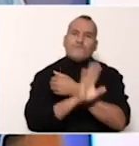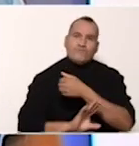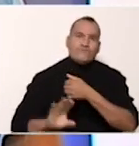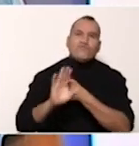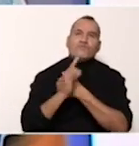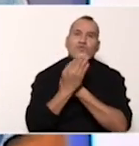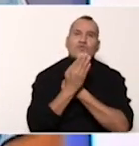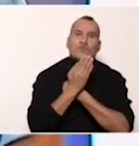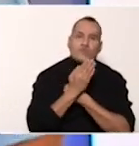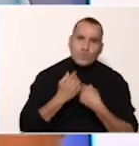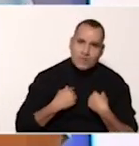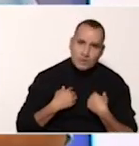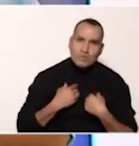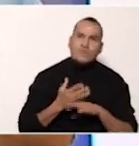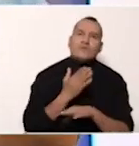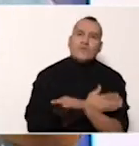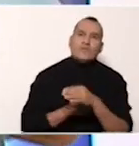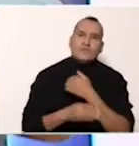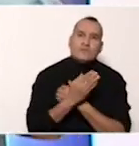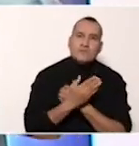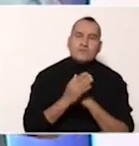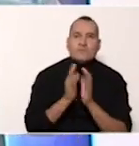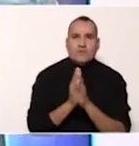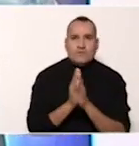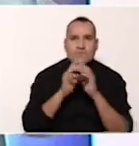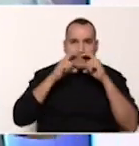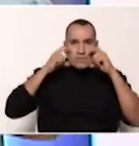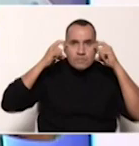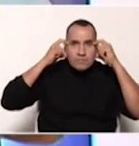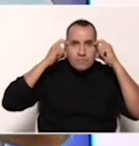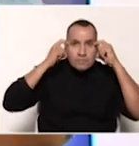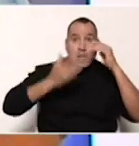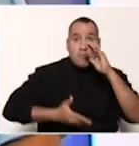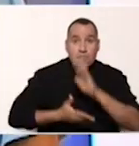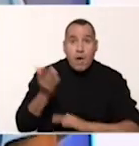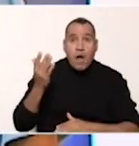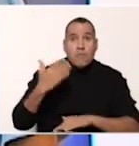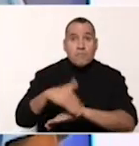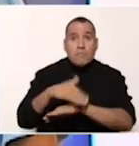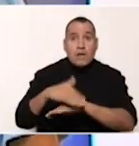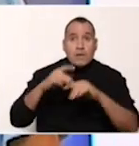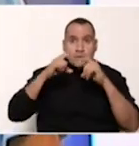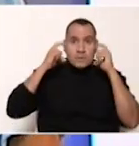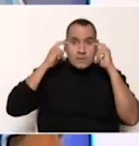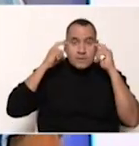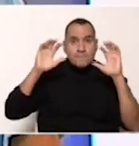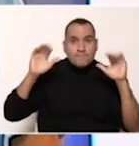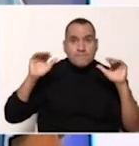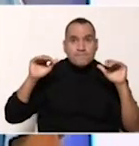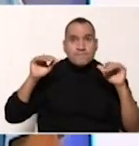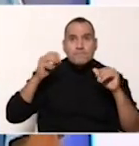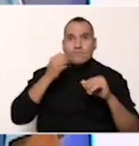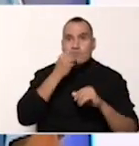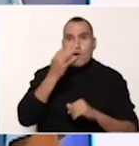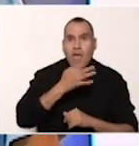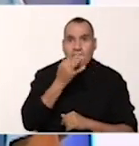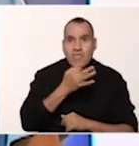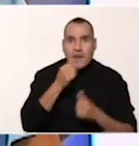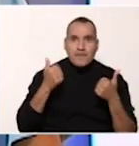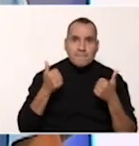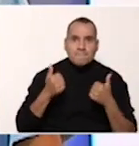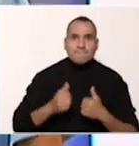la prevención. Usemos el tapabocas si vamos a salir de casa. Que tengan buenas tardes.